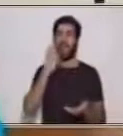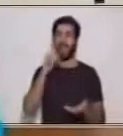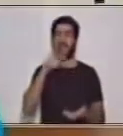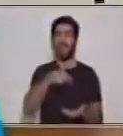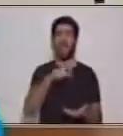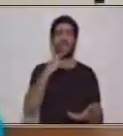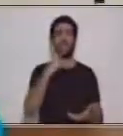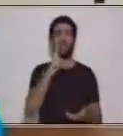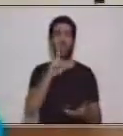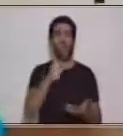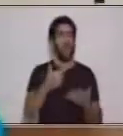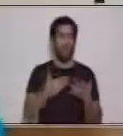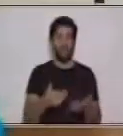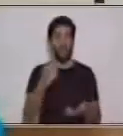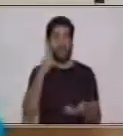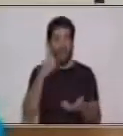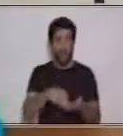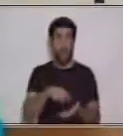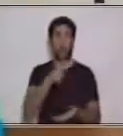una libra, decía